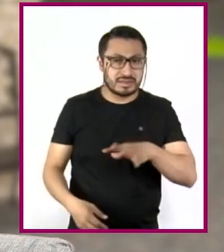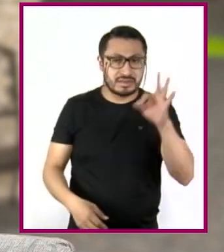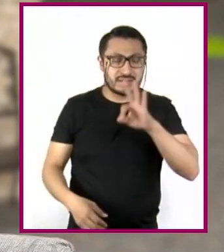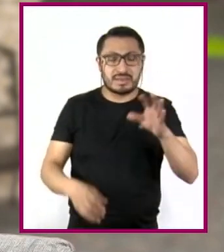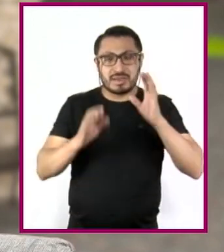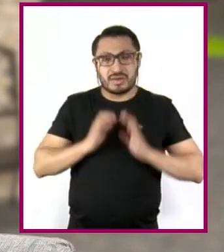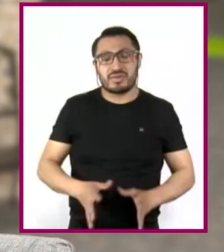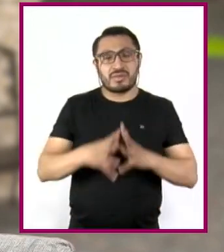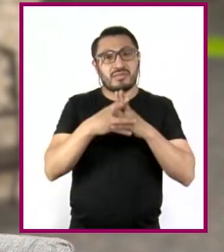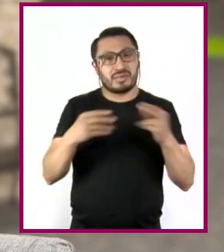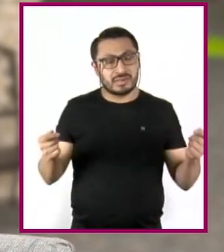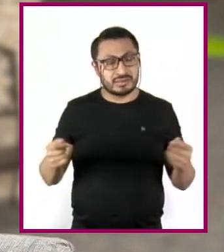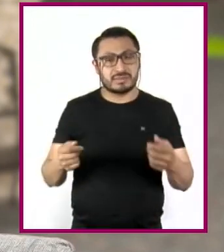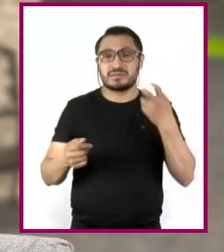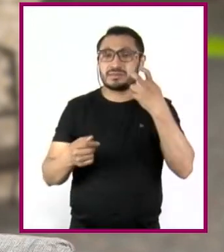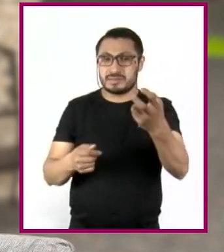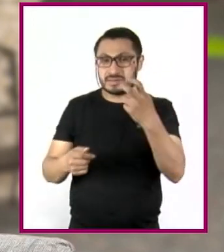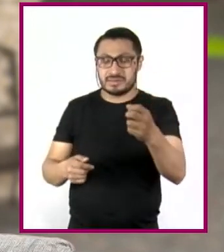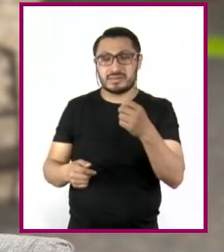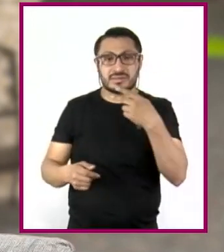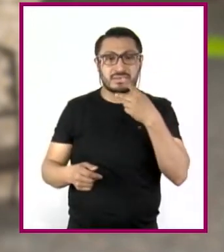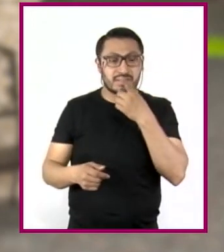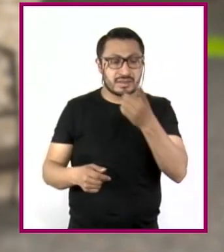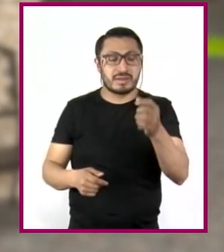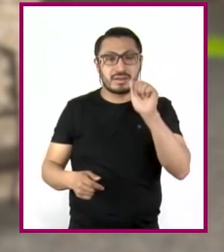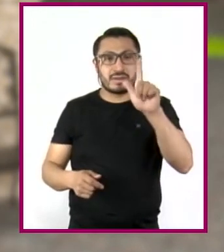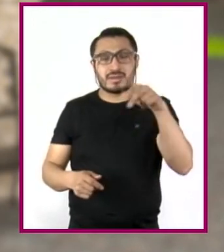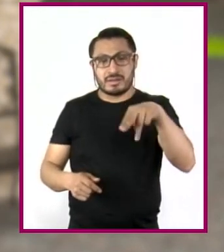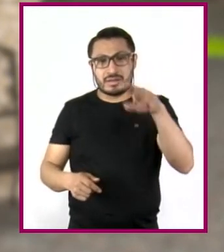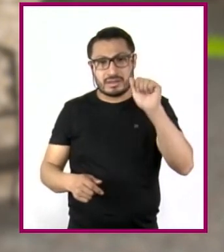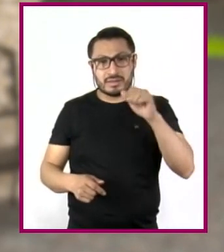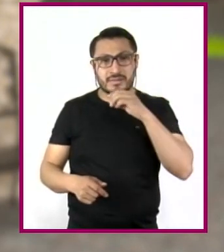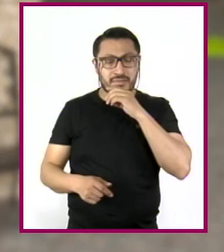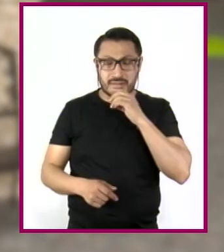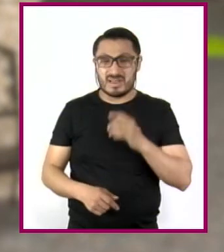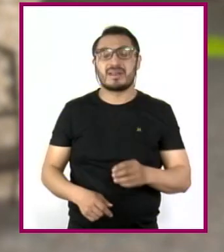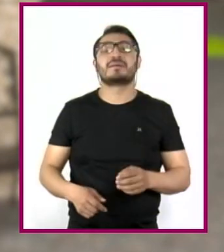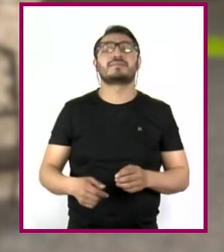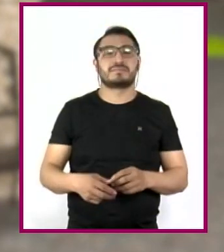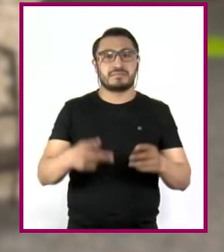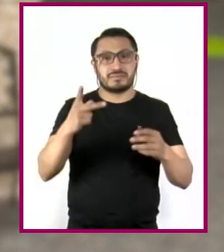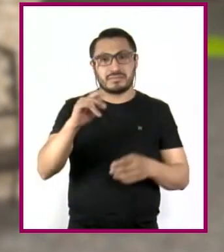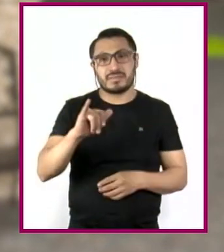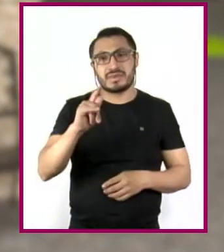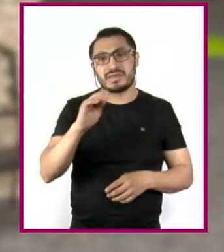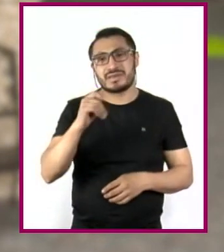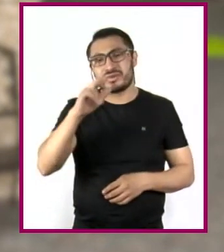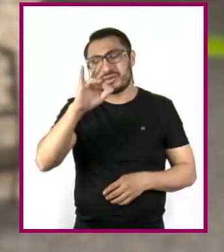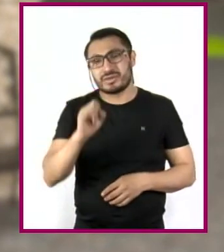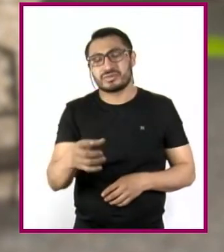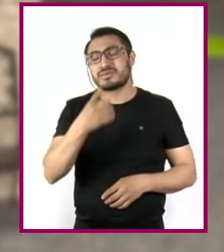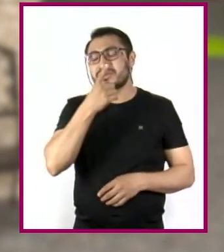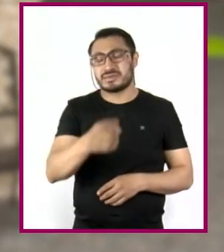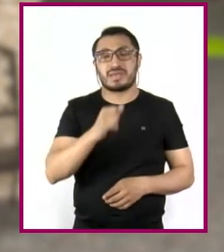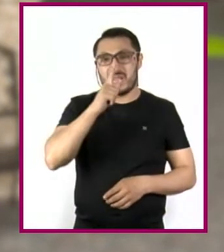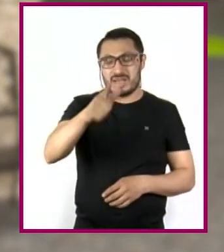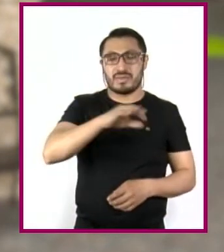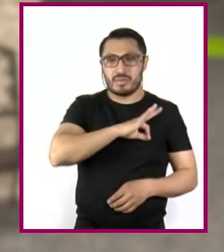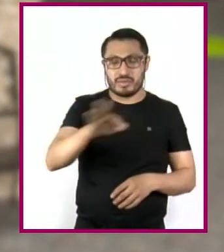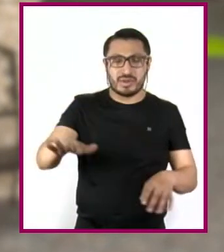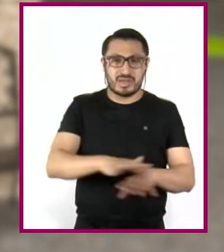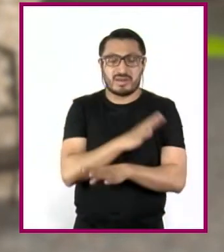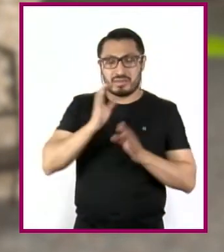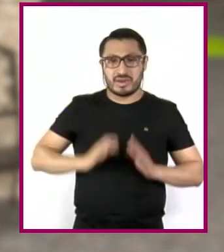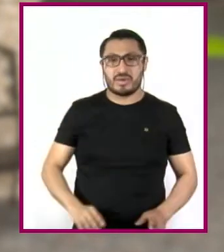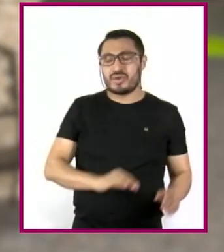nuestro cuerpo. A eso le llamo alma. Los pitagóricos creen que existe el alma y que puede mudarse a cualquier